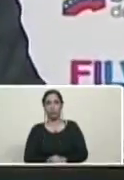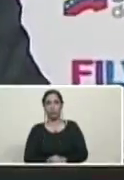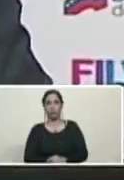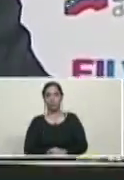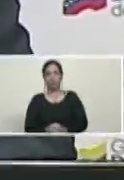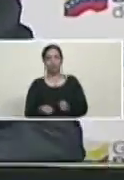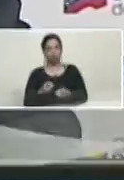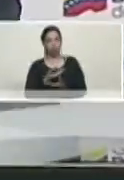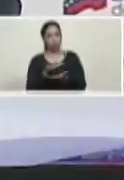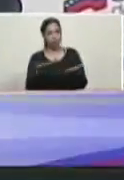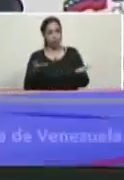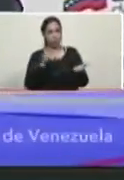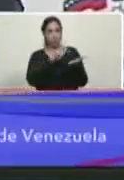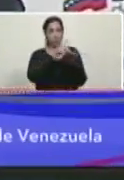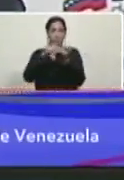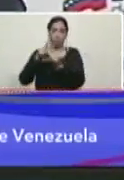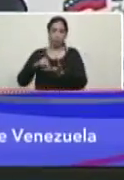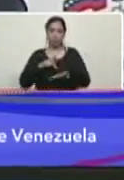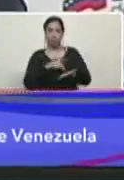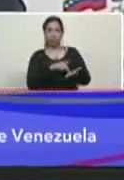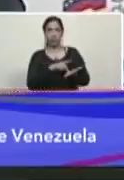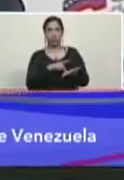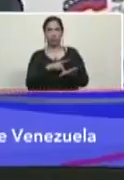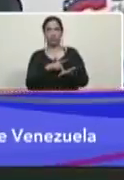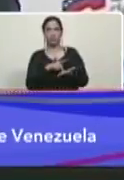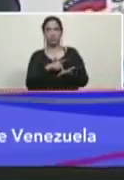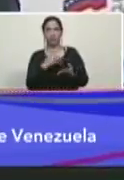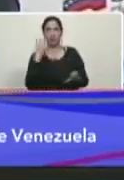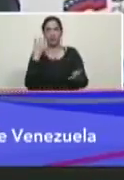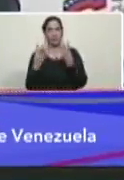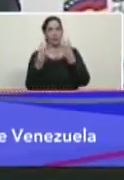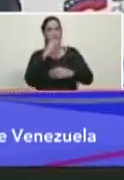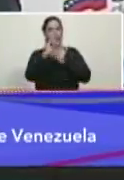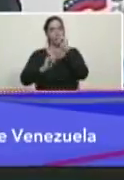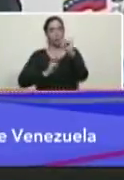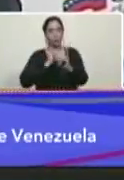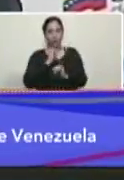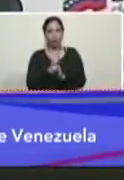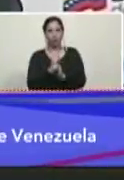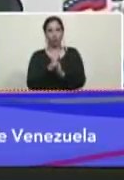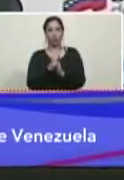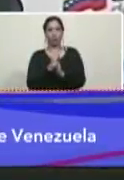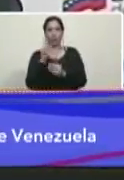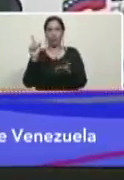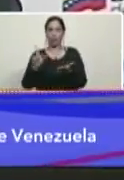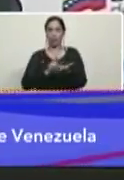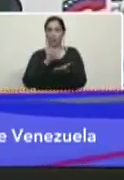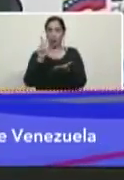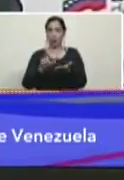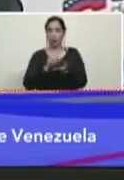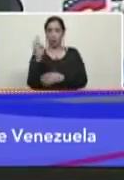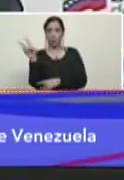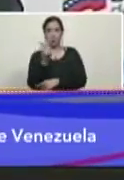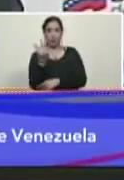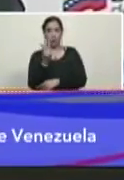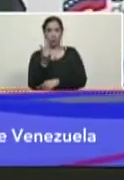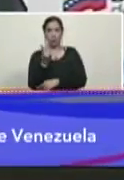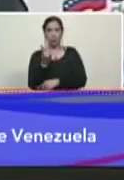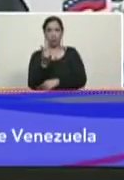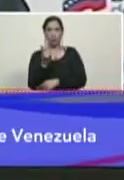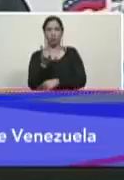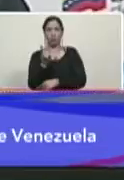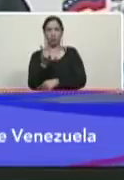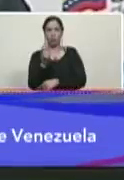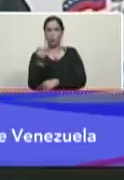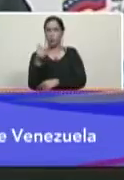los participantes en esta Feria Internacional del Libro de Venezuela en su versión